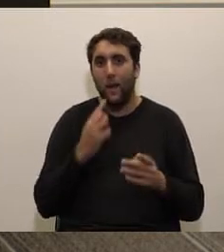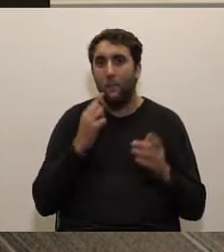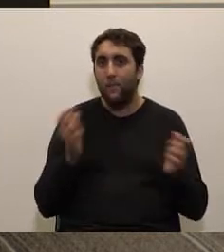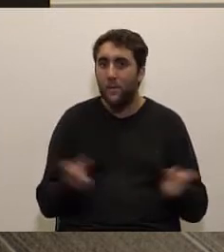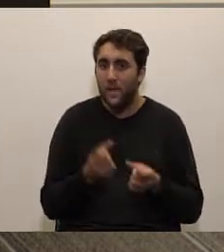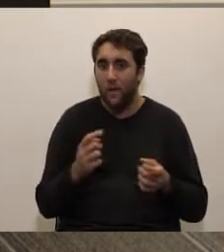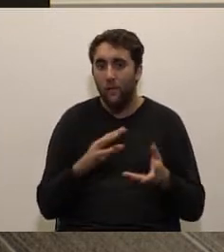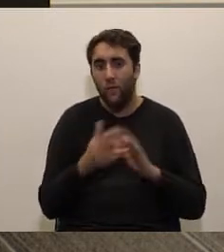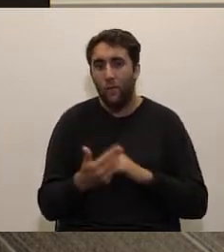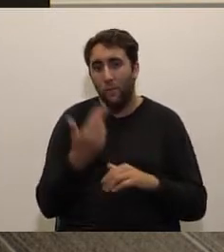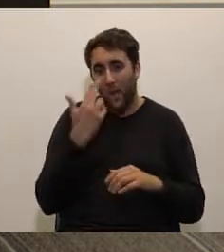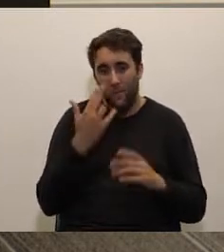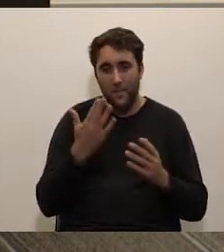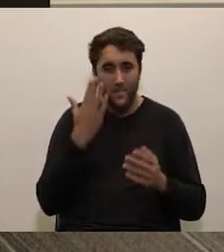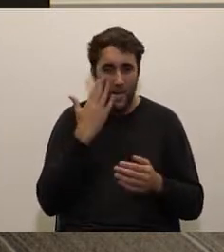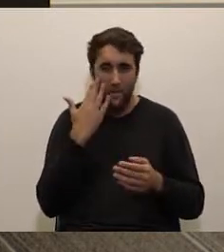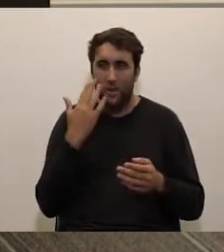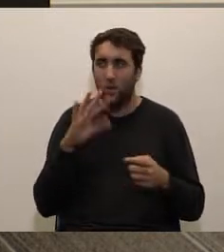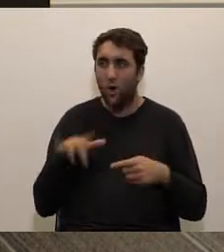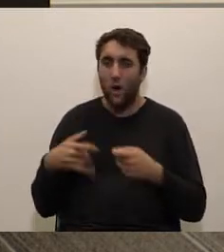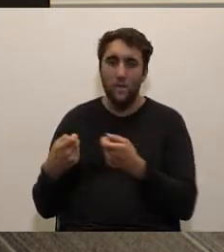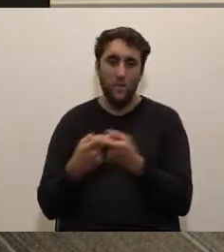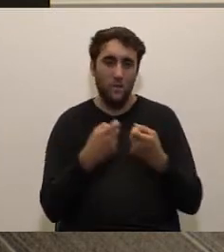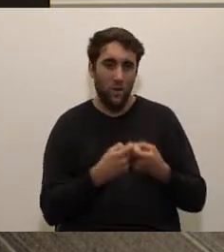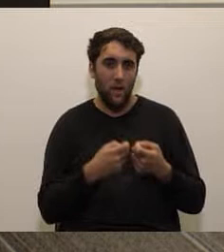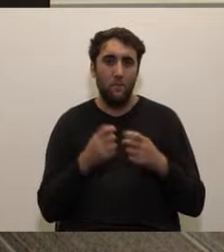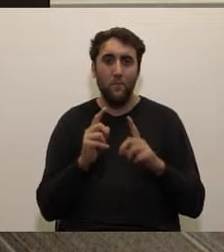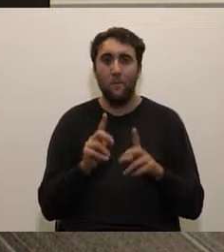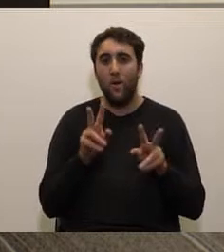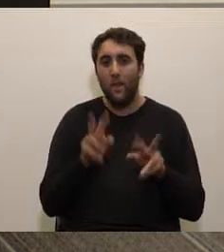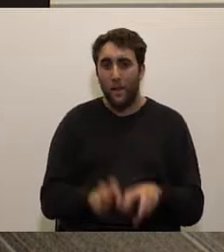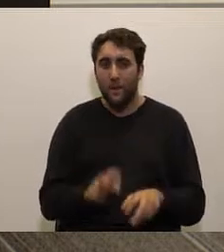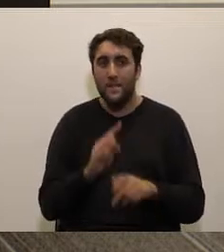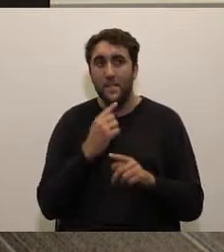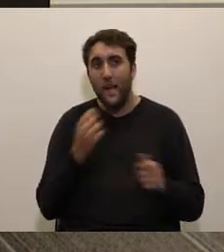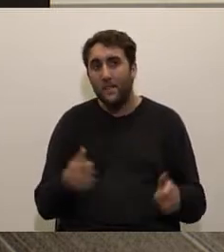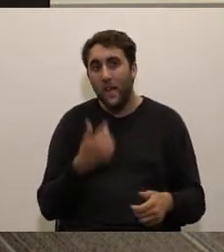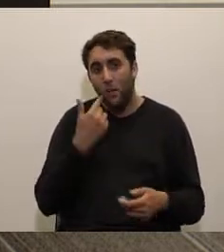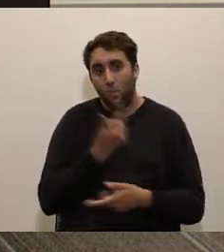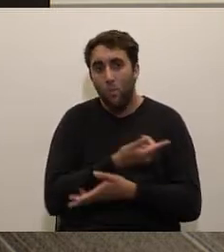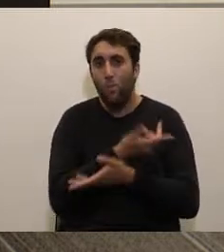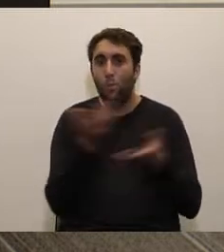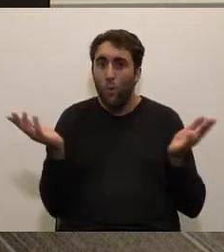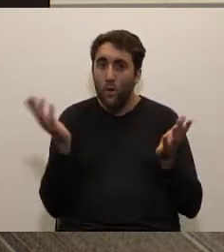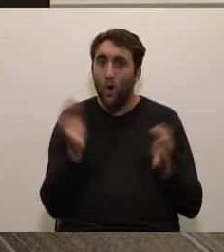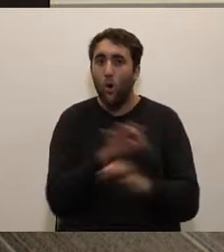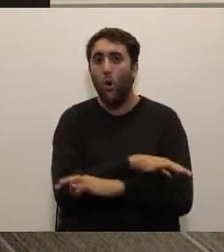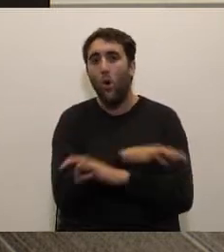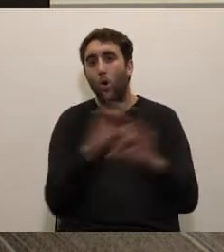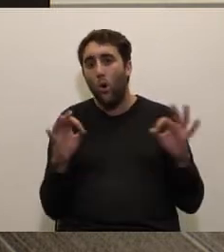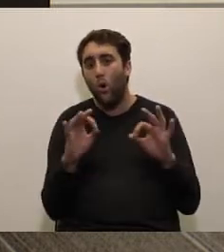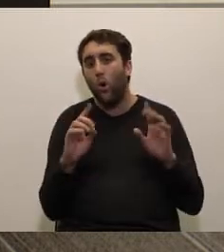ese dilema eterno que yo creo que todas las organizaciones sociales tienen en algún punto, que es, bueno, si utilizarlo masivo para también ser más masivo,